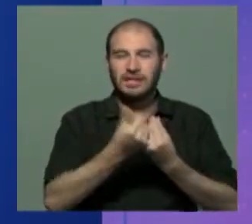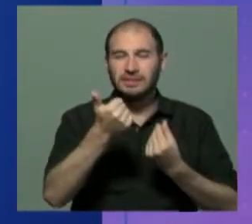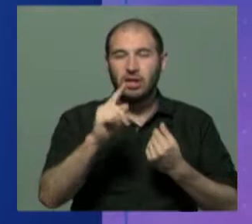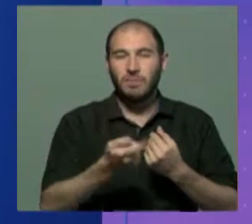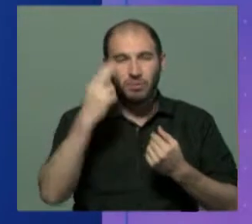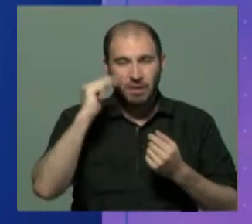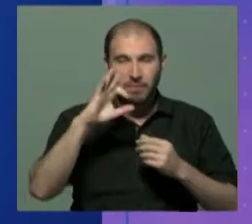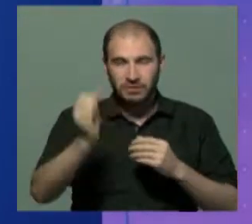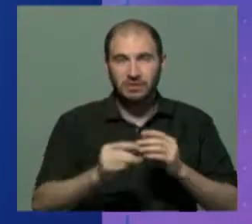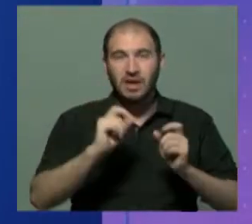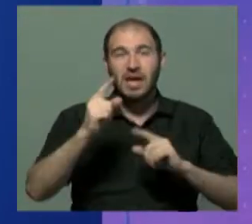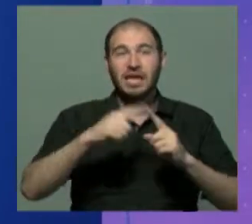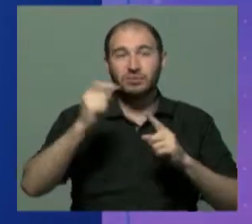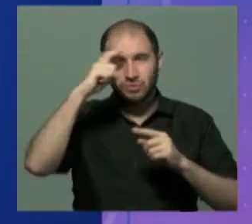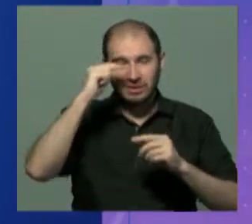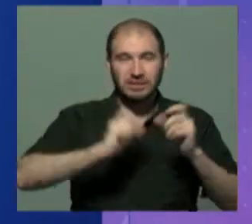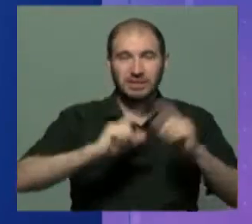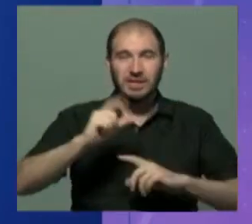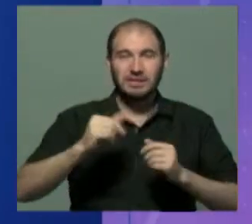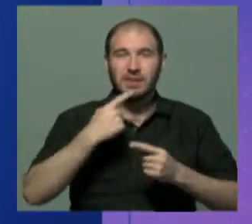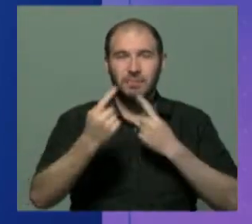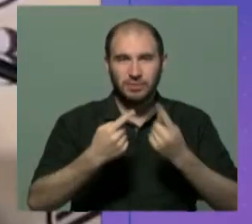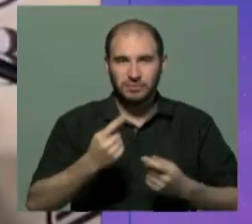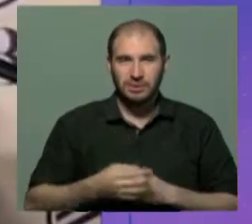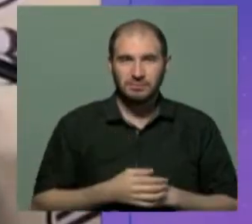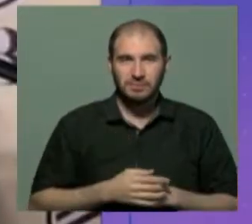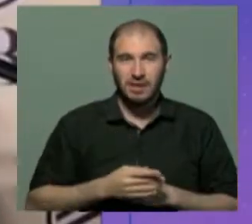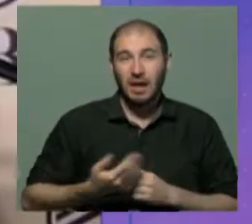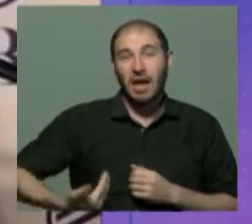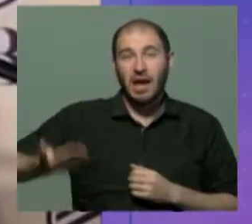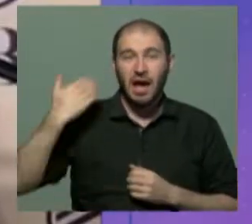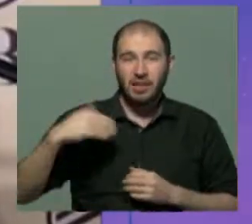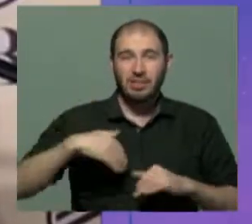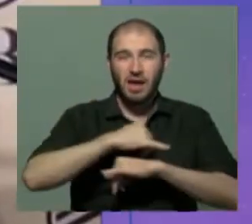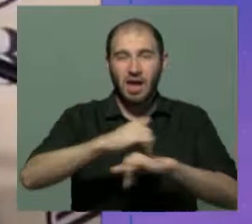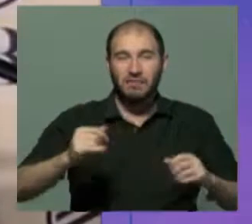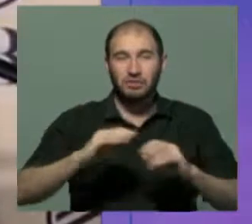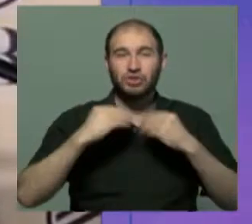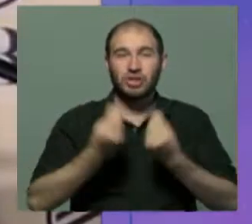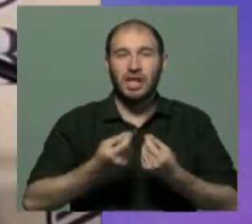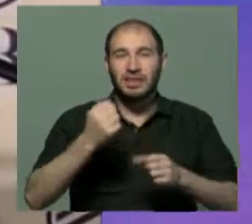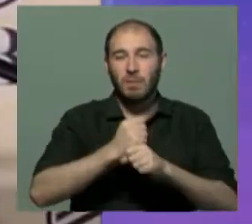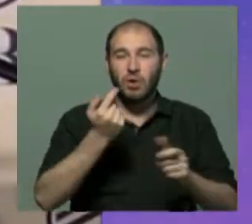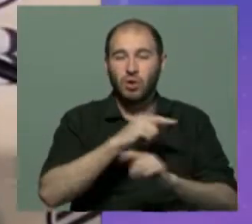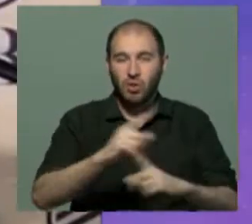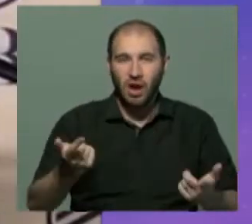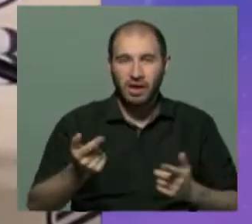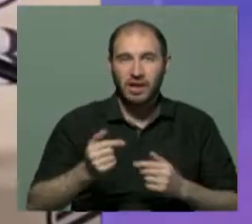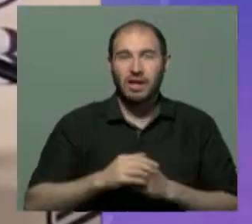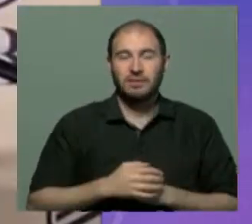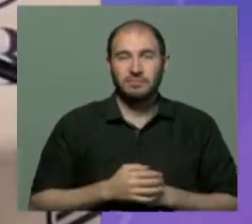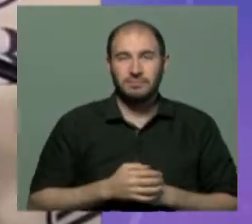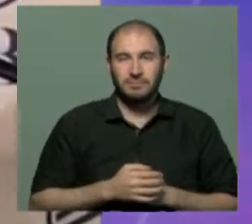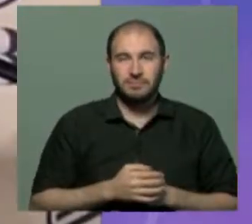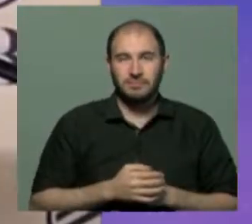6,9%, según cifras del Instituto Nacional de Estadísticas y Censos. Que hace pocos días se conoció la tasa de desempleo del